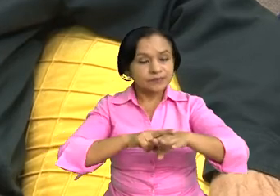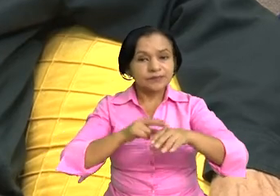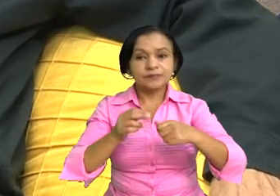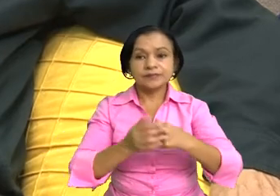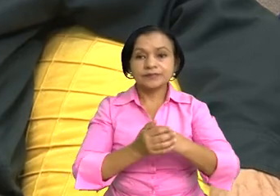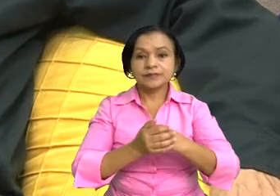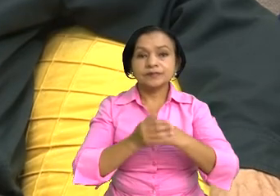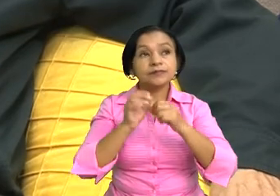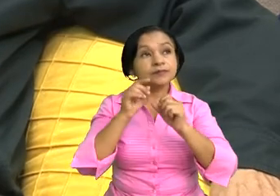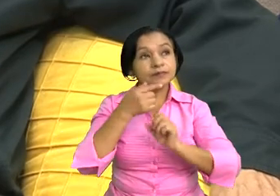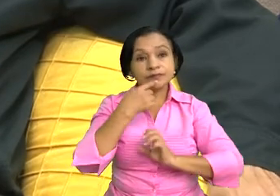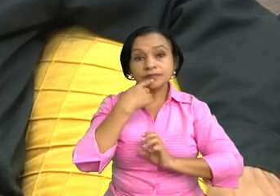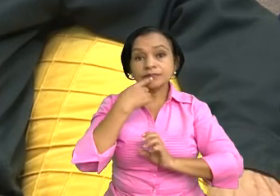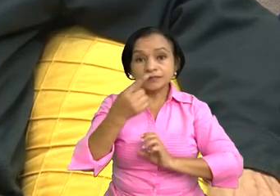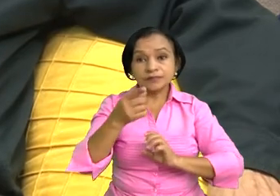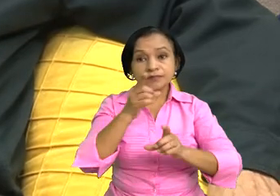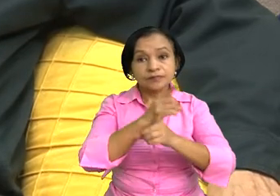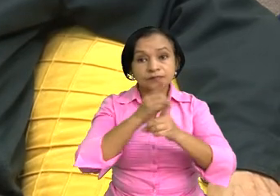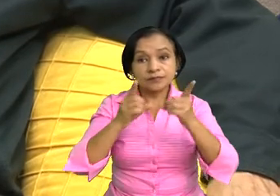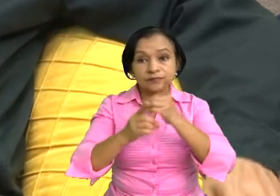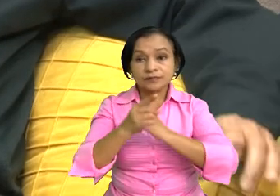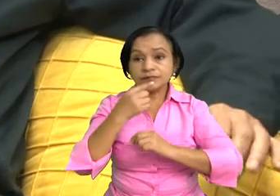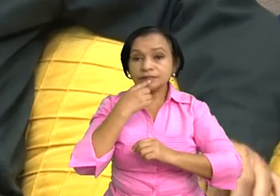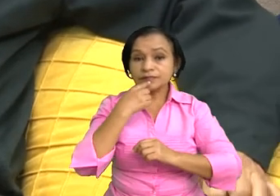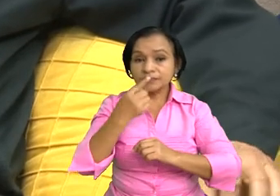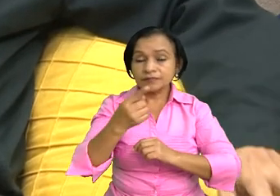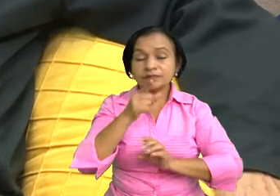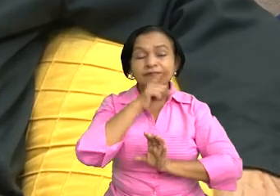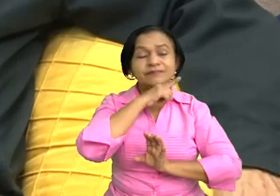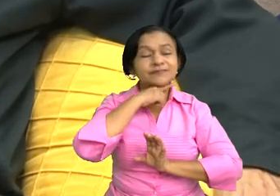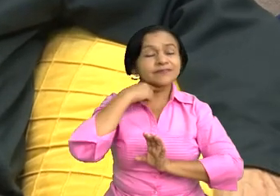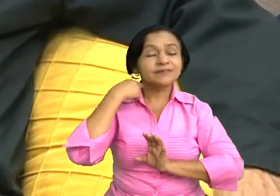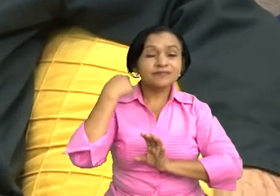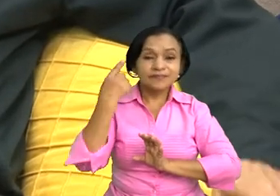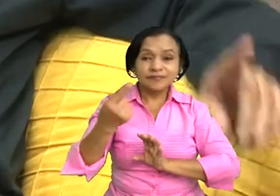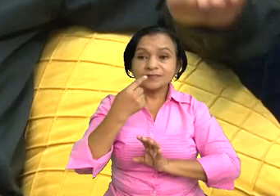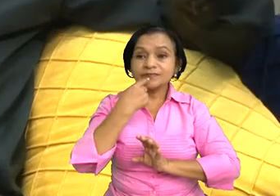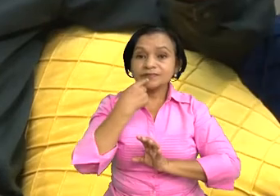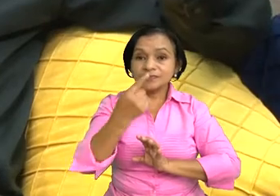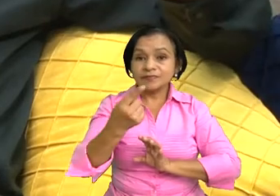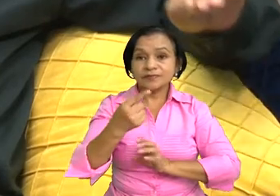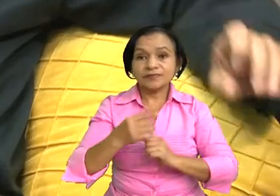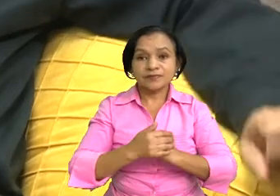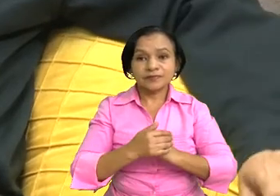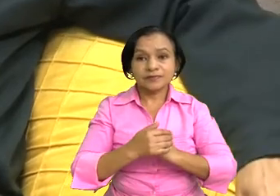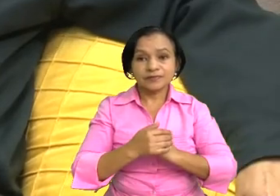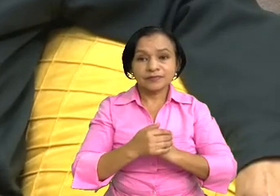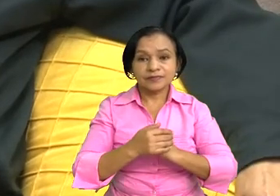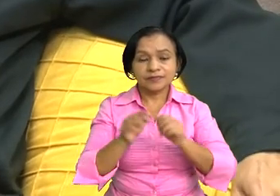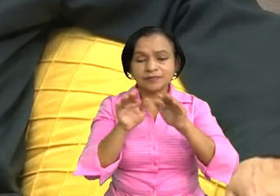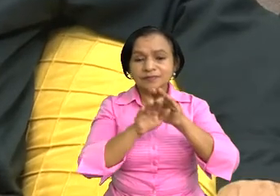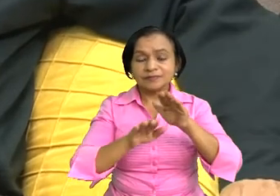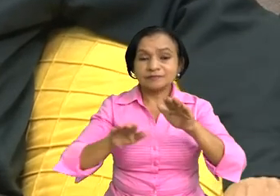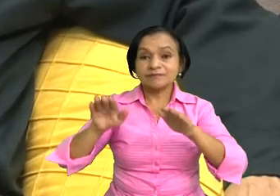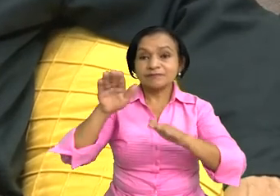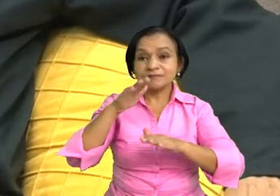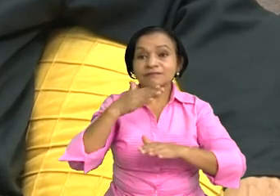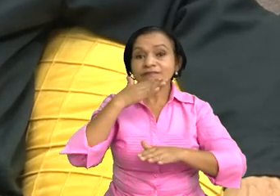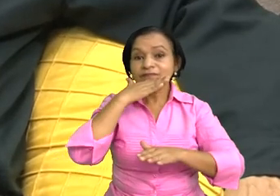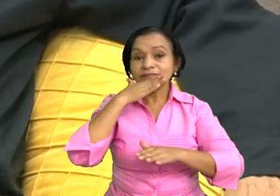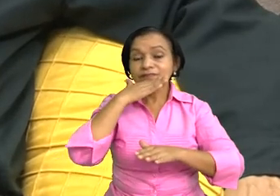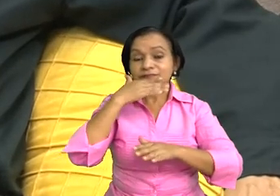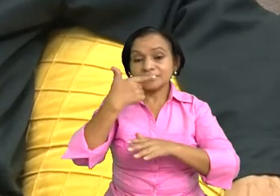que decirte con absoluta franqueza que aún durante la etapa más crítica del